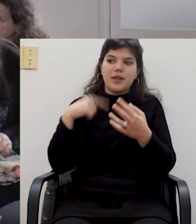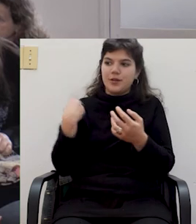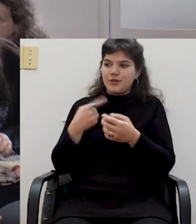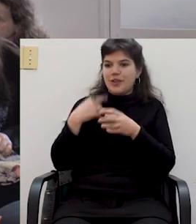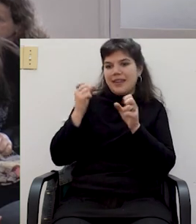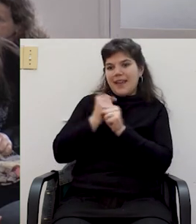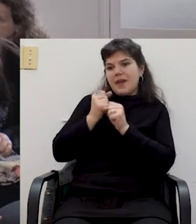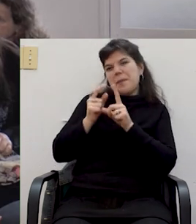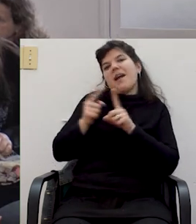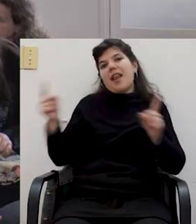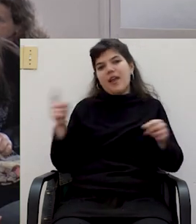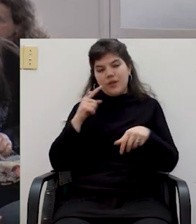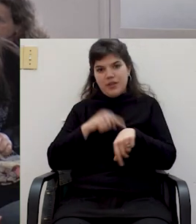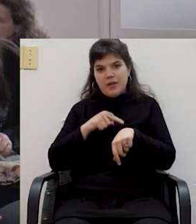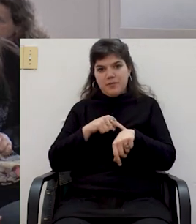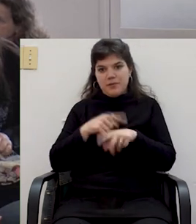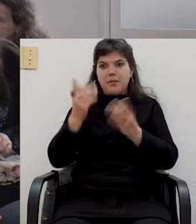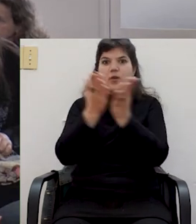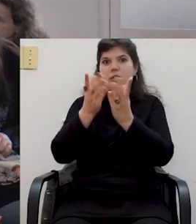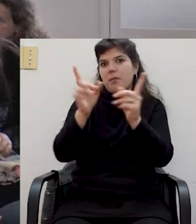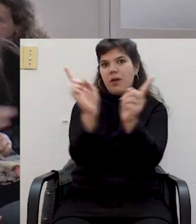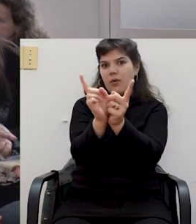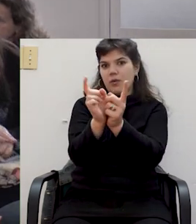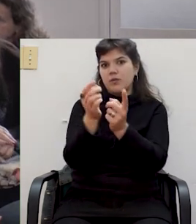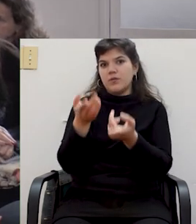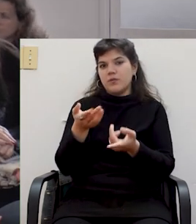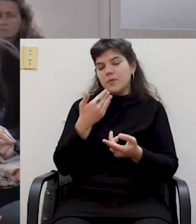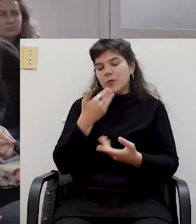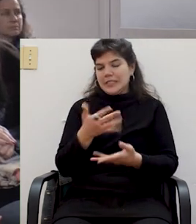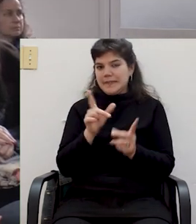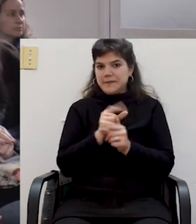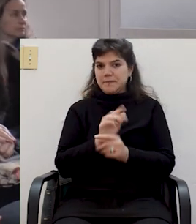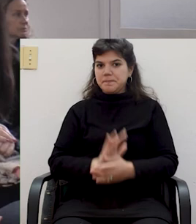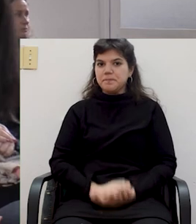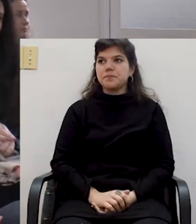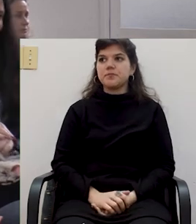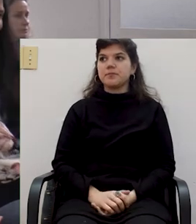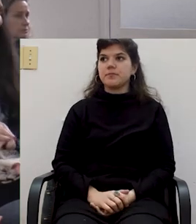más largo. Bueno, y de nuevo, entonces, muchas gracias. Gracias.